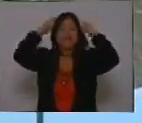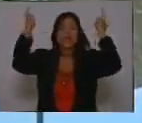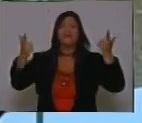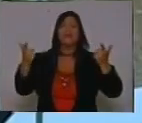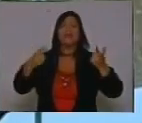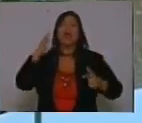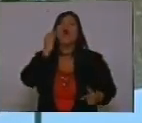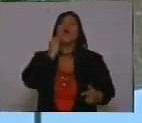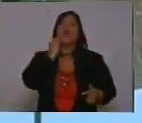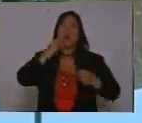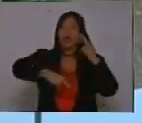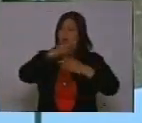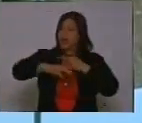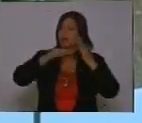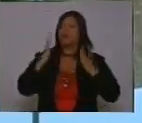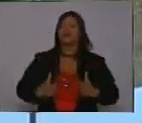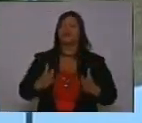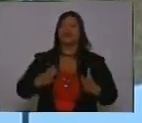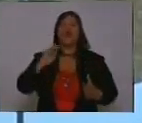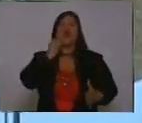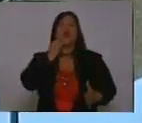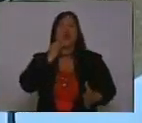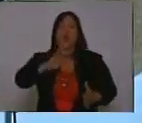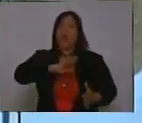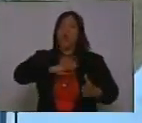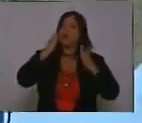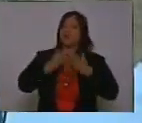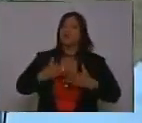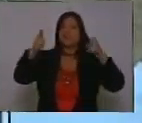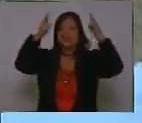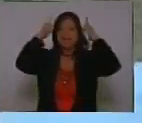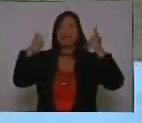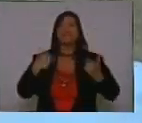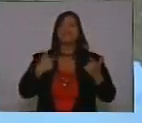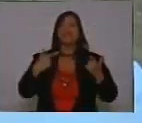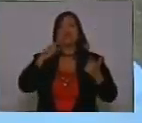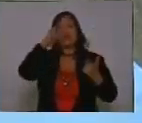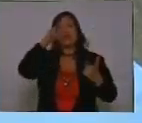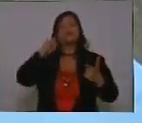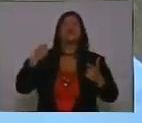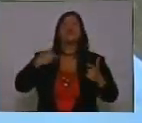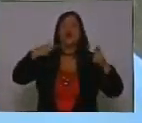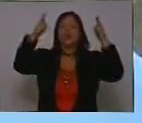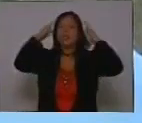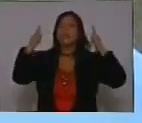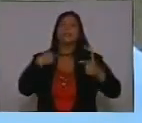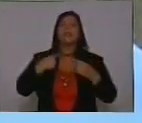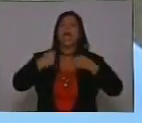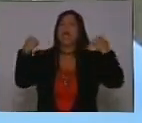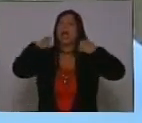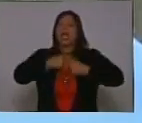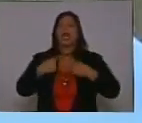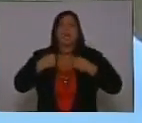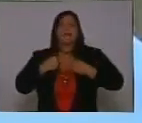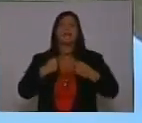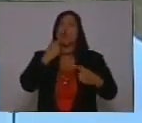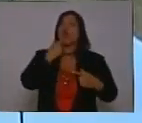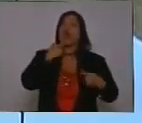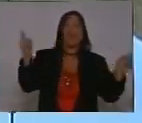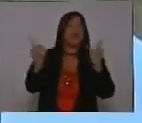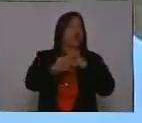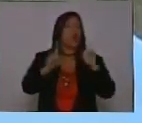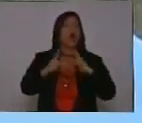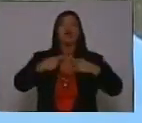como joven revolucionaria, como joven chavista digo, no me considero chavista por la camisa roja, me